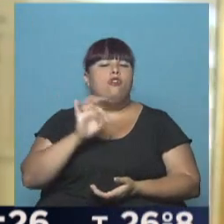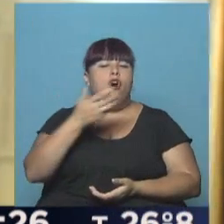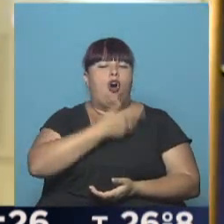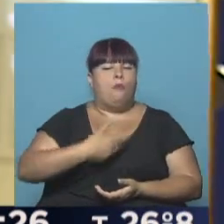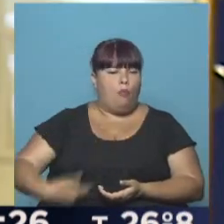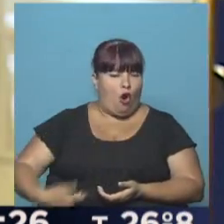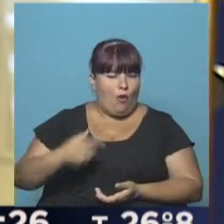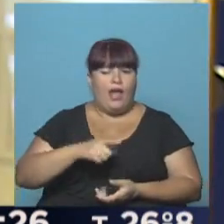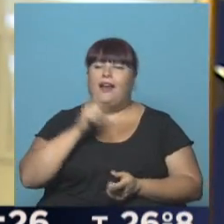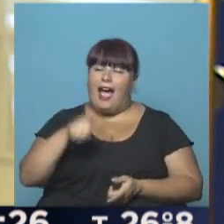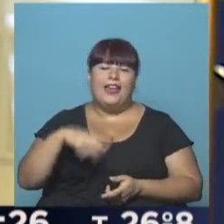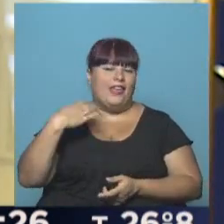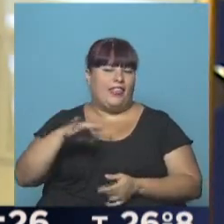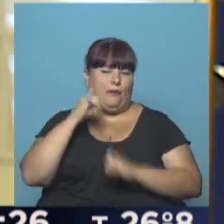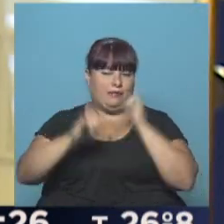ejecutivo y es ahí donde tendrán que dar explicaciones